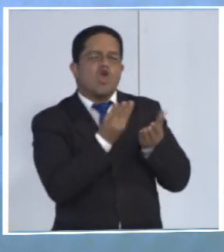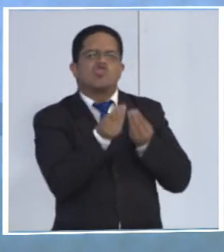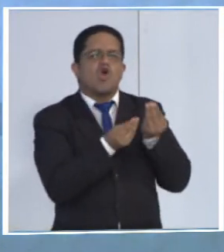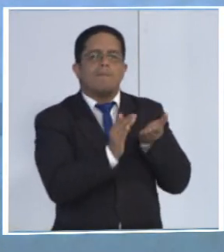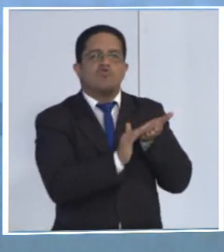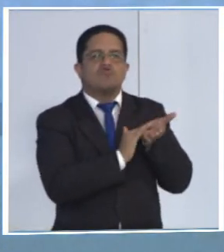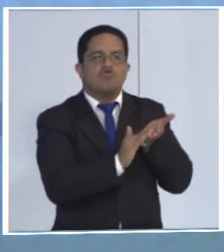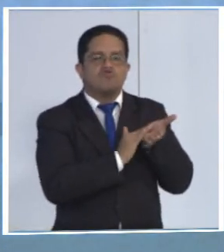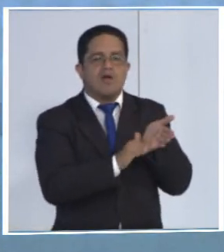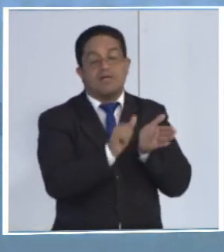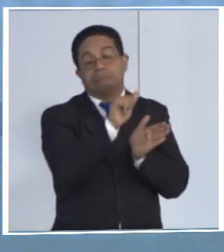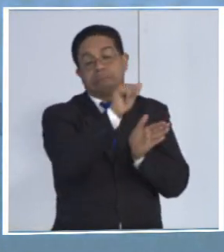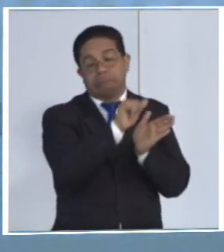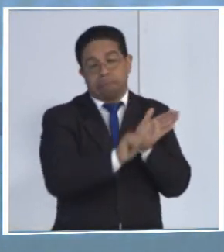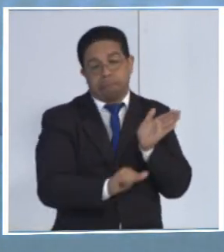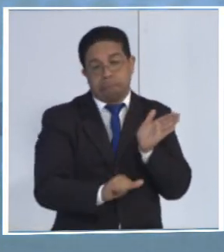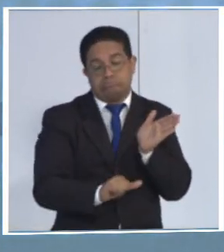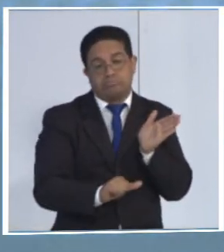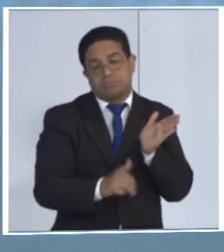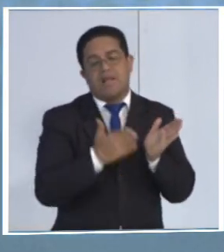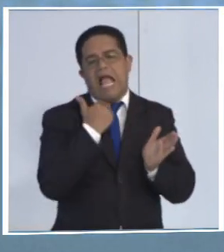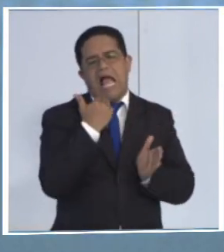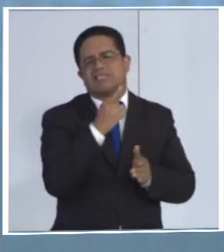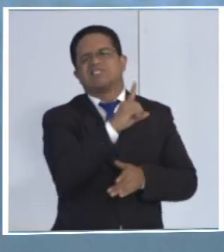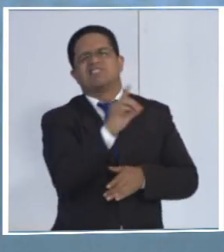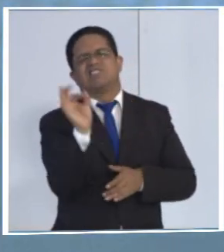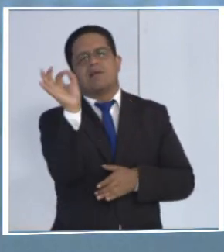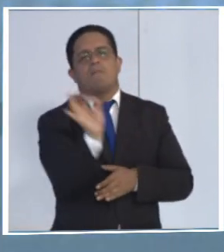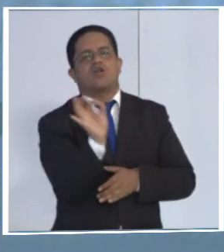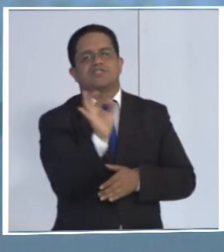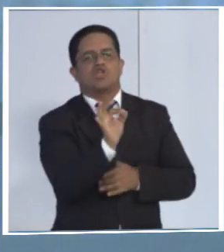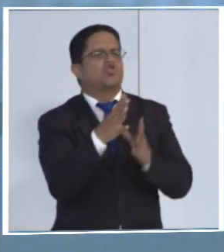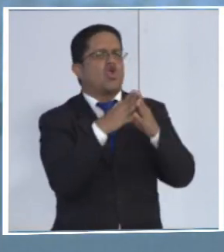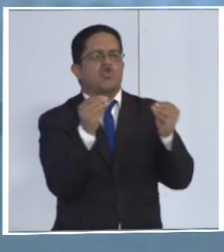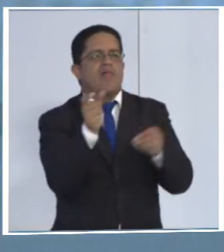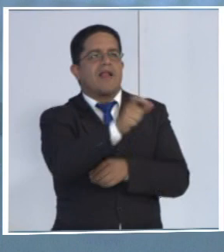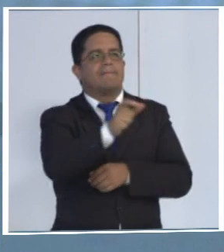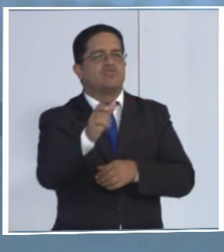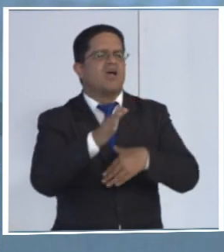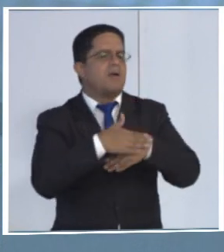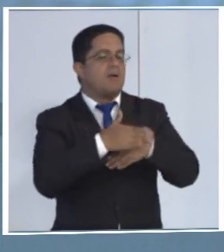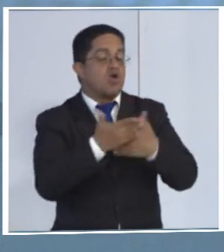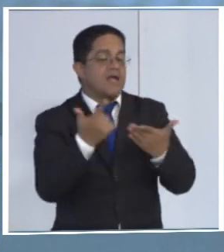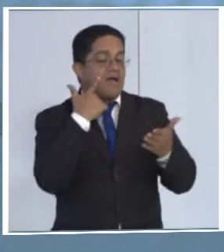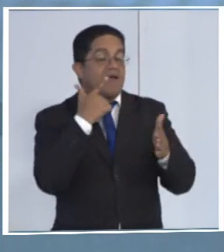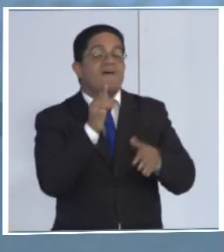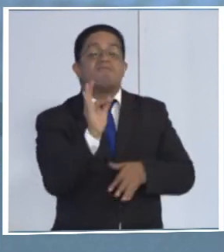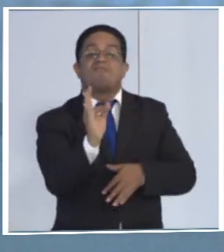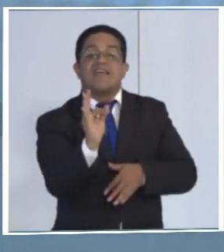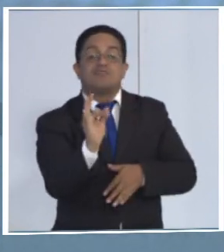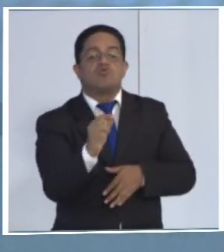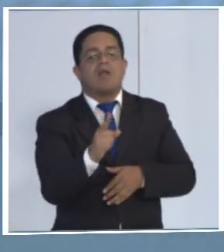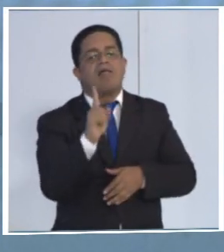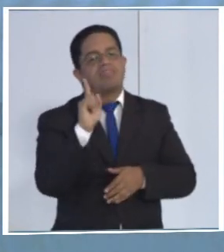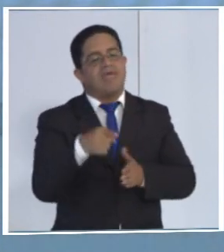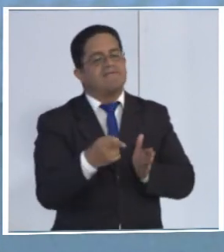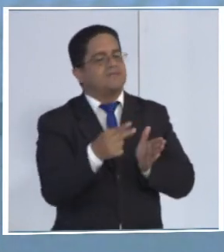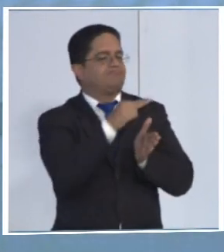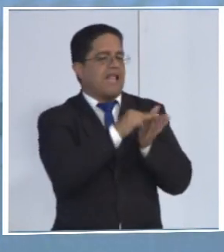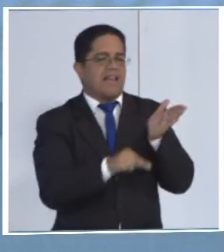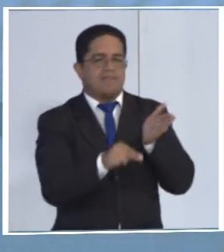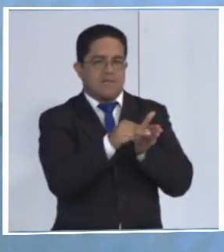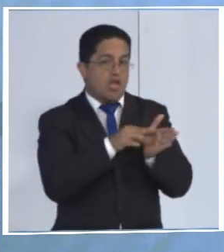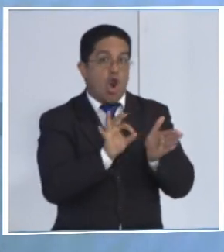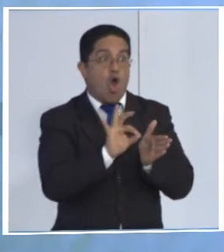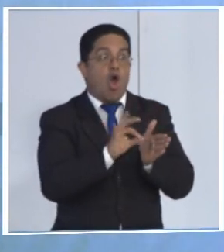quirúrgica en casi el 100% de las veces, porque el trayecto fistuloso hay o que eliminarlo o abrirlo. Y ya